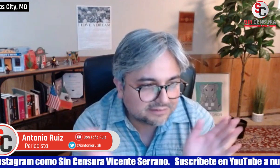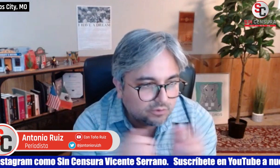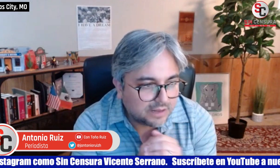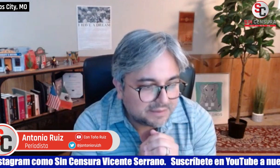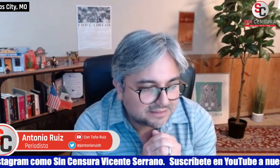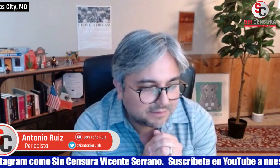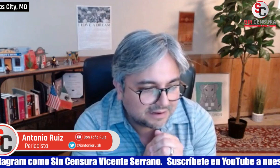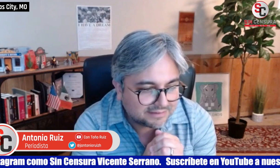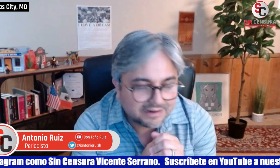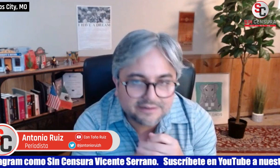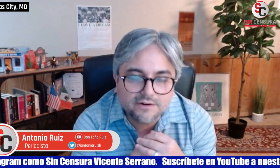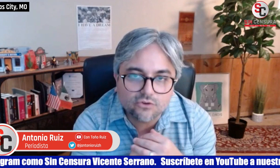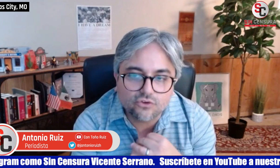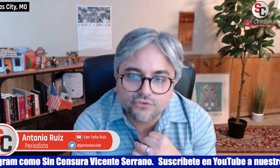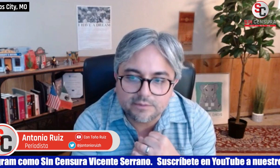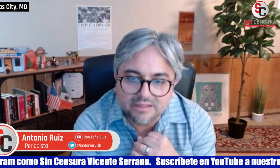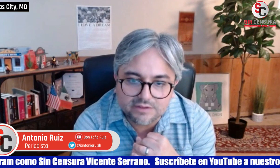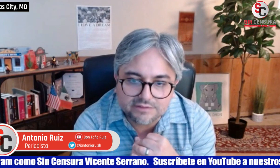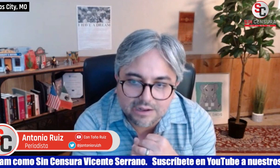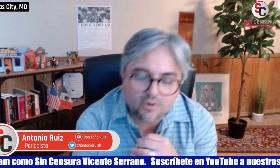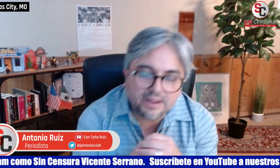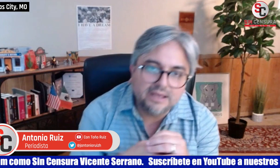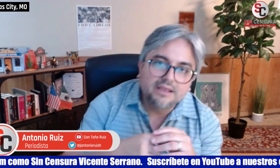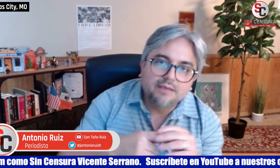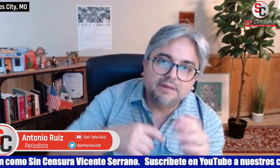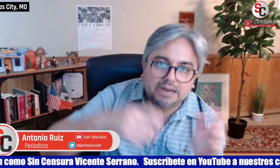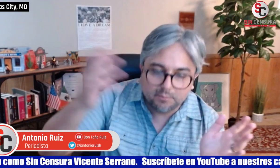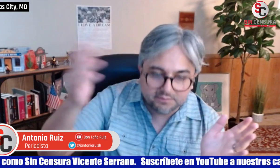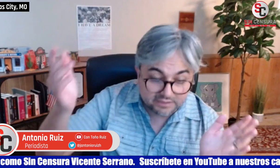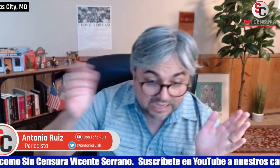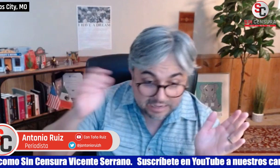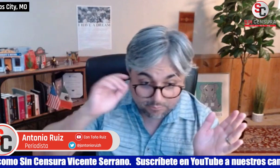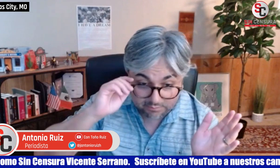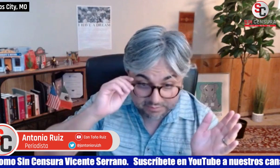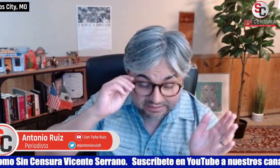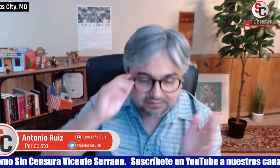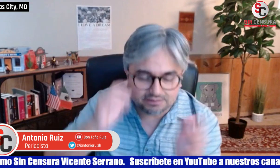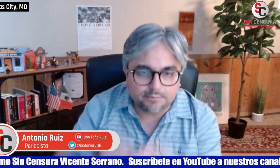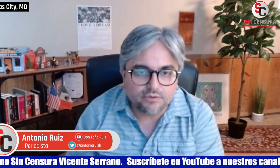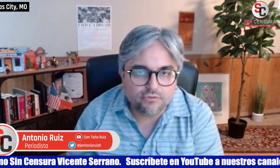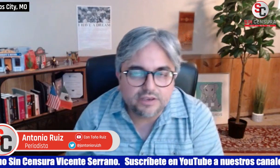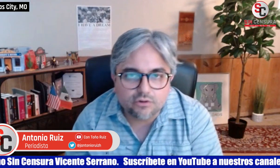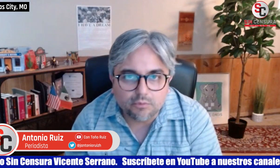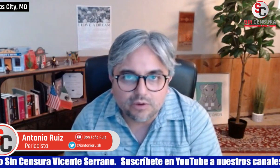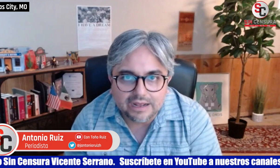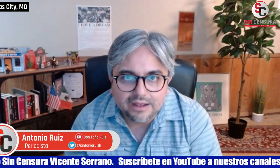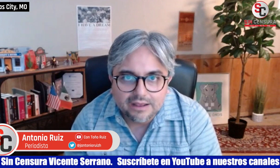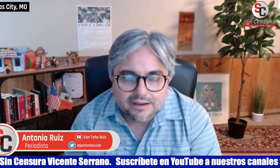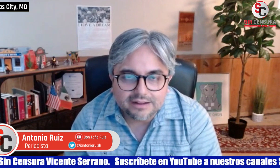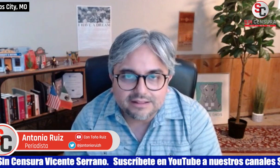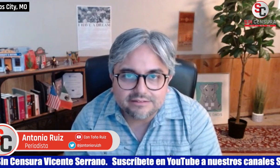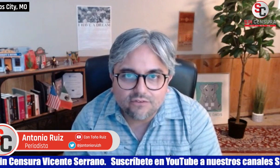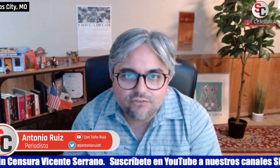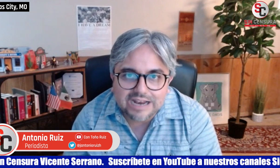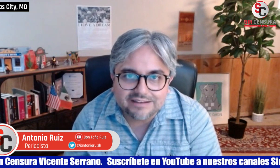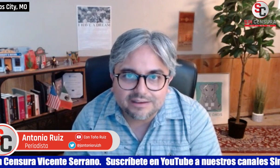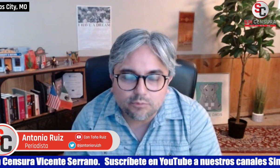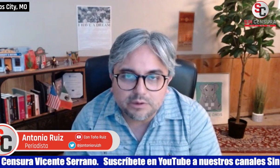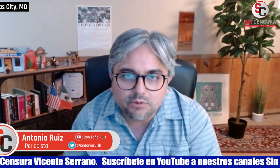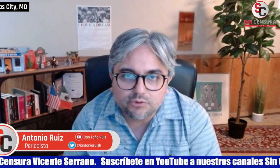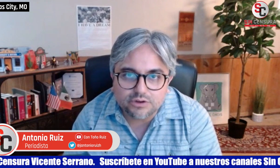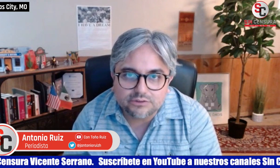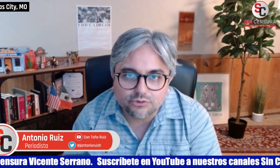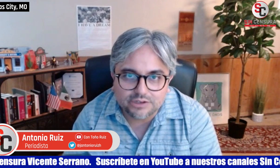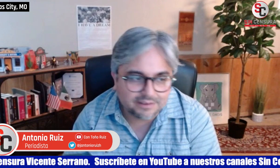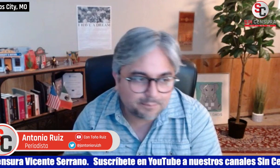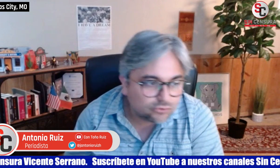con lo que seguramente van a salir los conservadores ahora, Mariana Gómez del Campo, a inventar este tipo de fakes, como la credencial falsa que